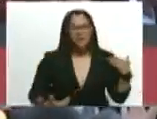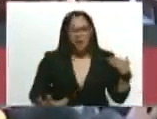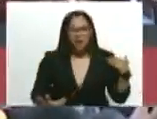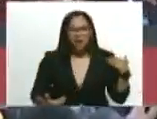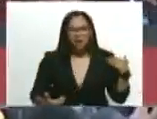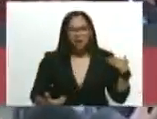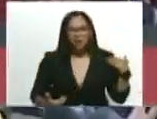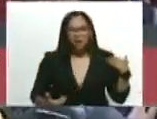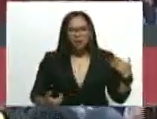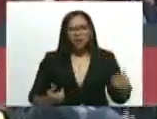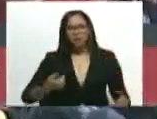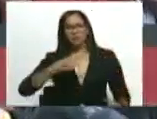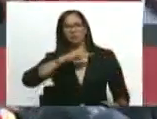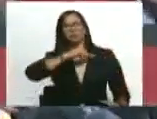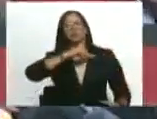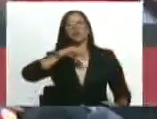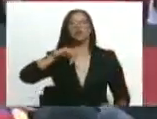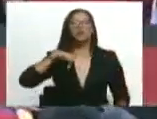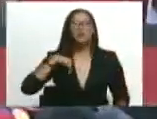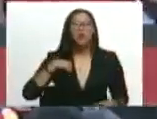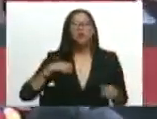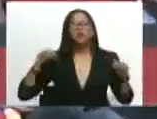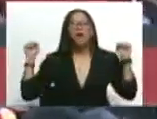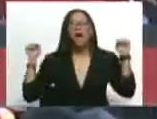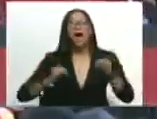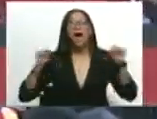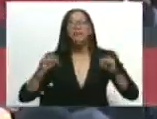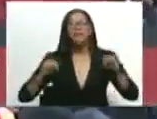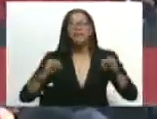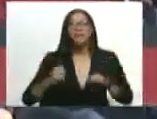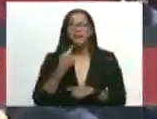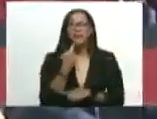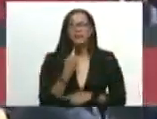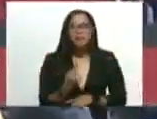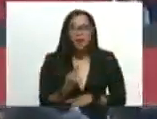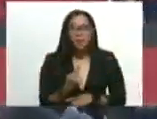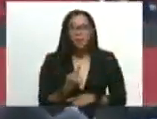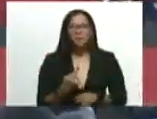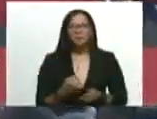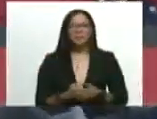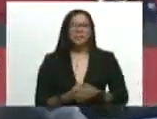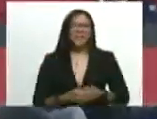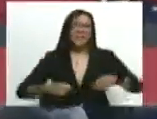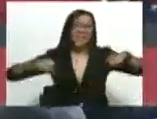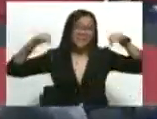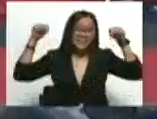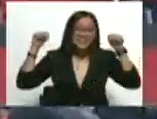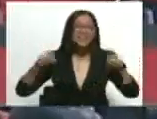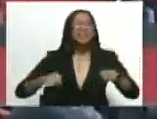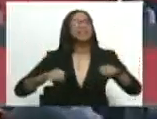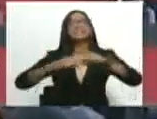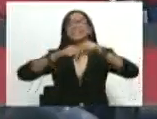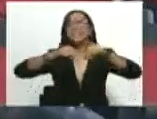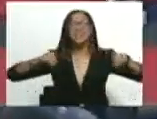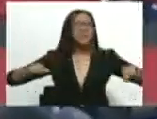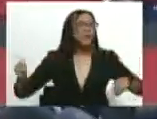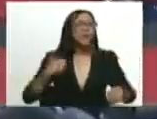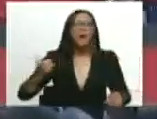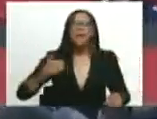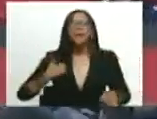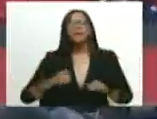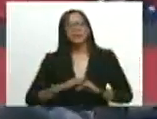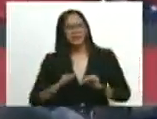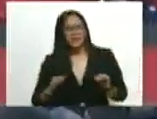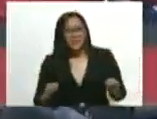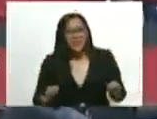nosotros aquí les decimos en el terreno que sea en el